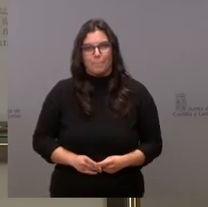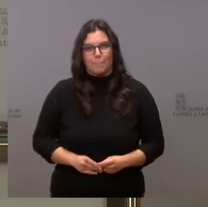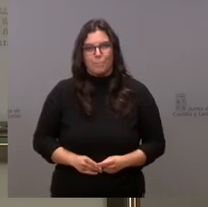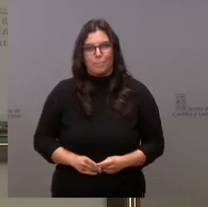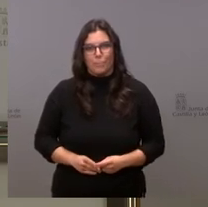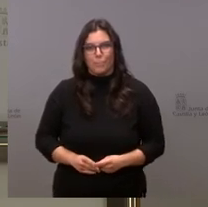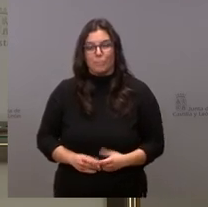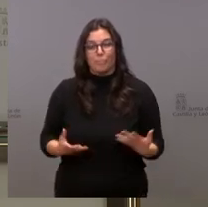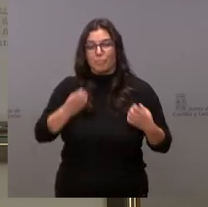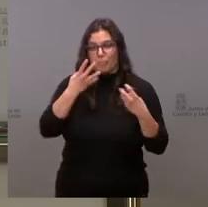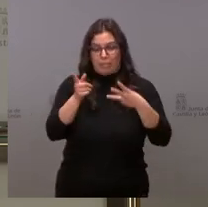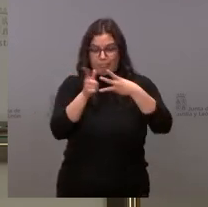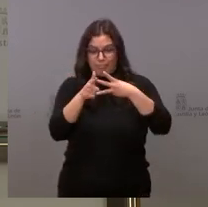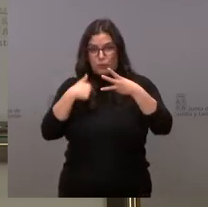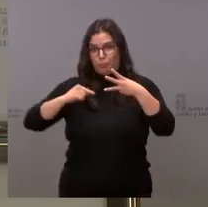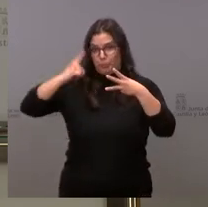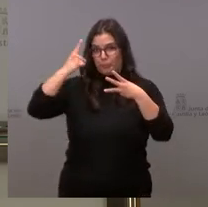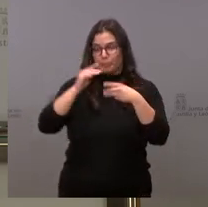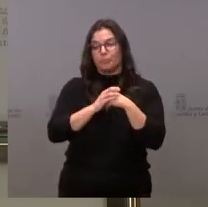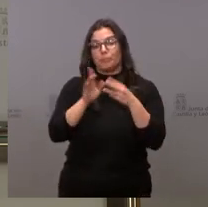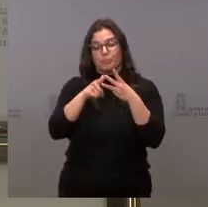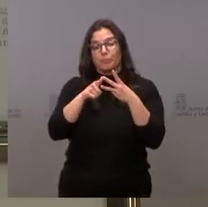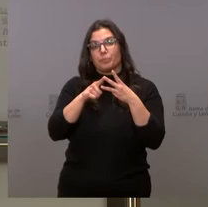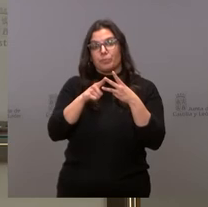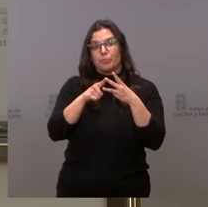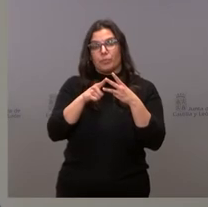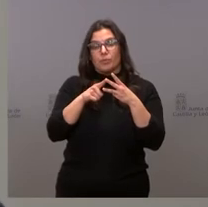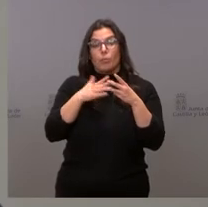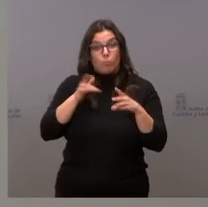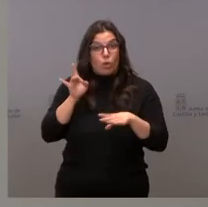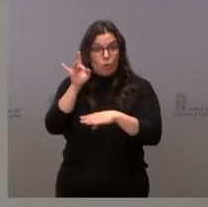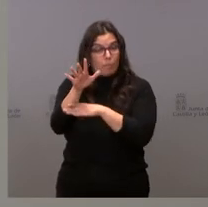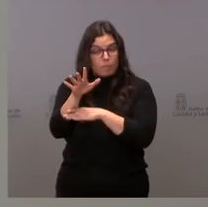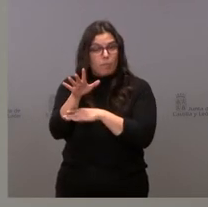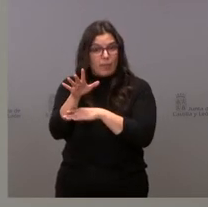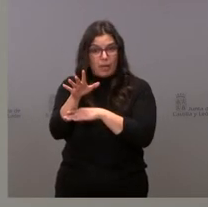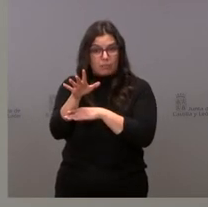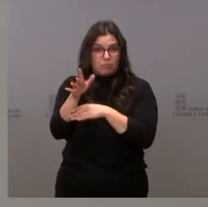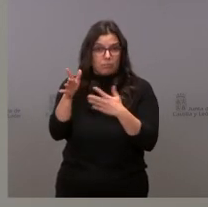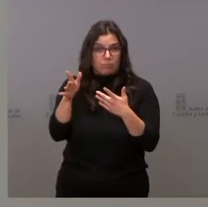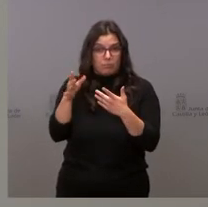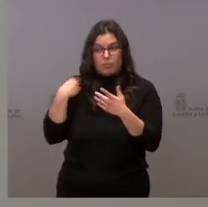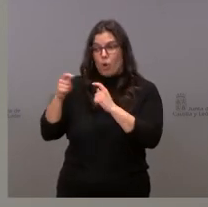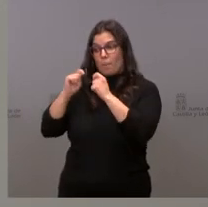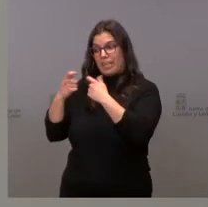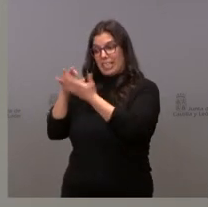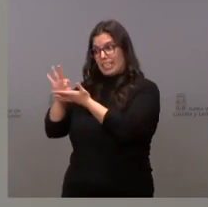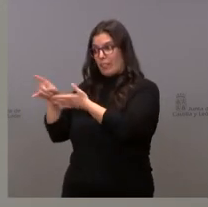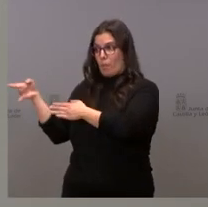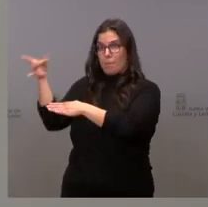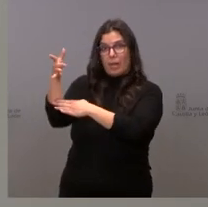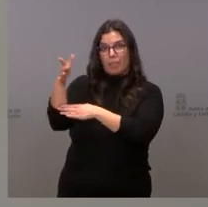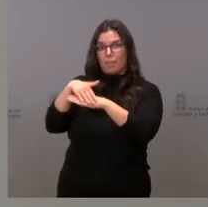si le parece empiezo yo si le parece que se lo puedo enviar a través de un servicio de prensa para que conste